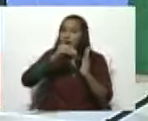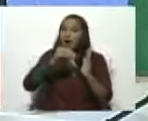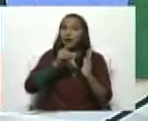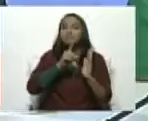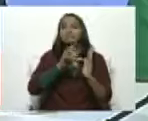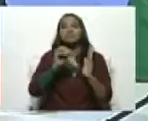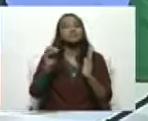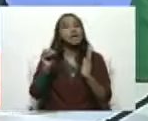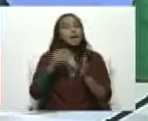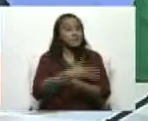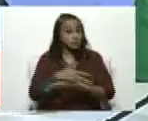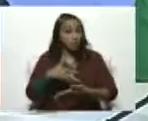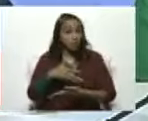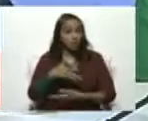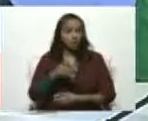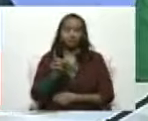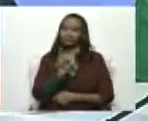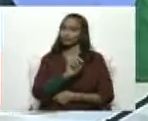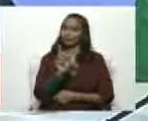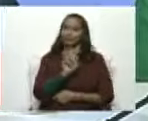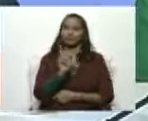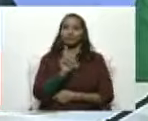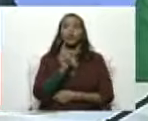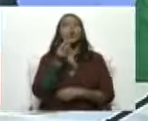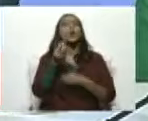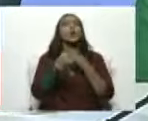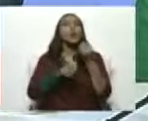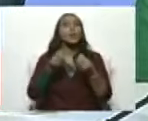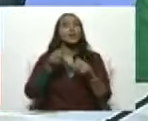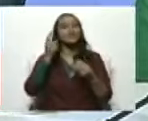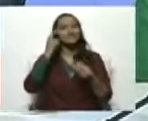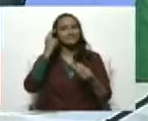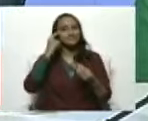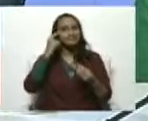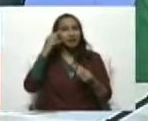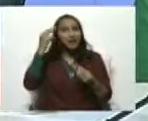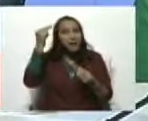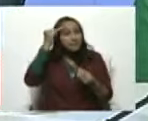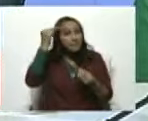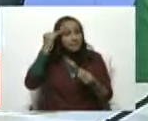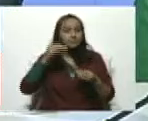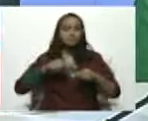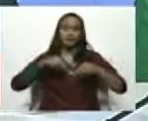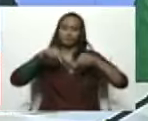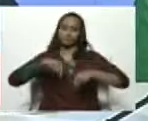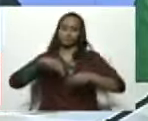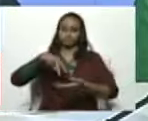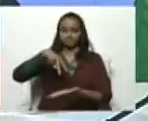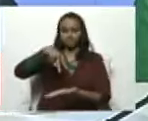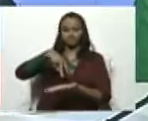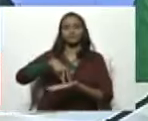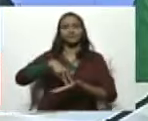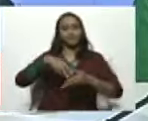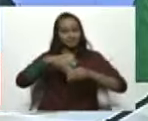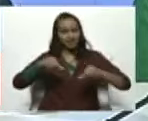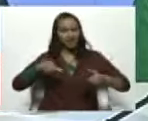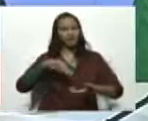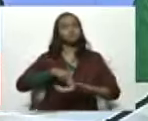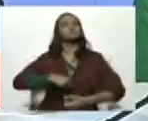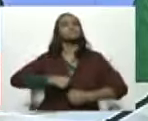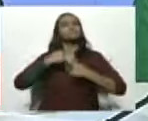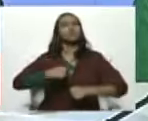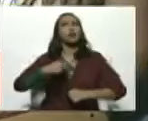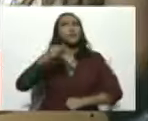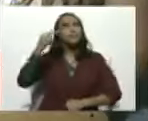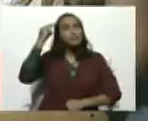idea. La idea es los pies sobre la tierra. La idea es los pies sobre la tierra. Nosotros